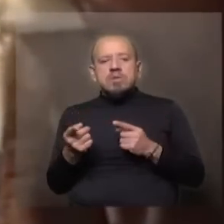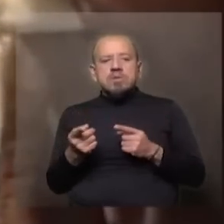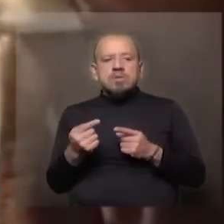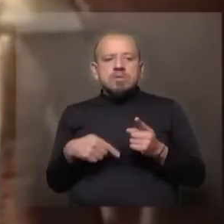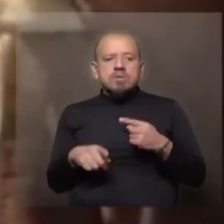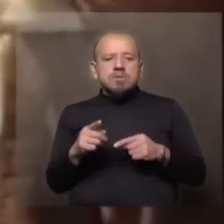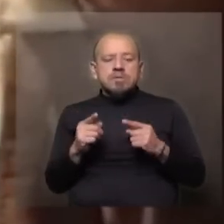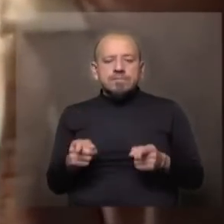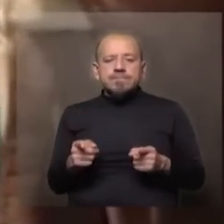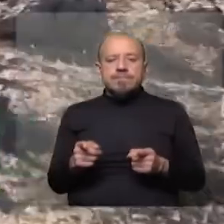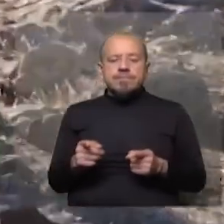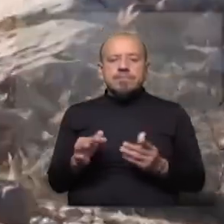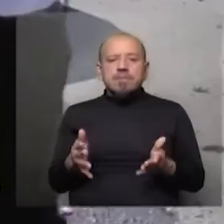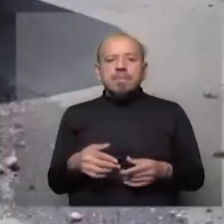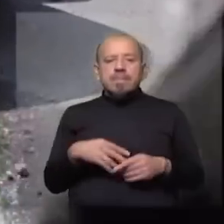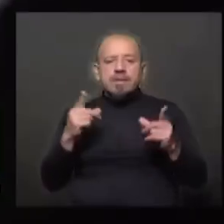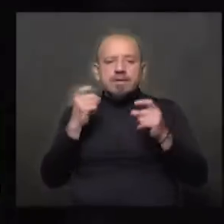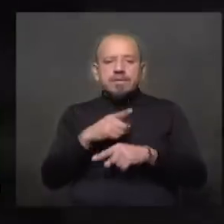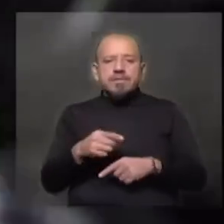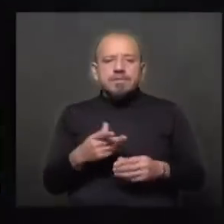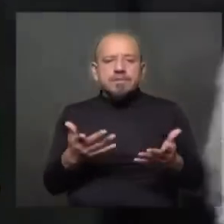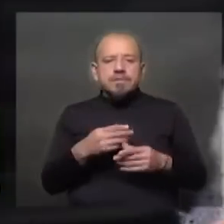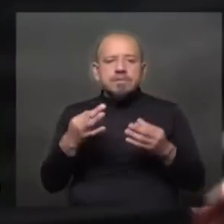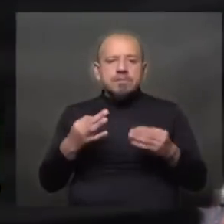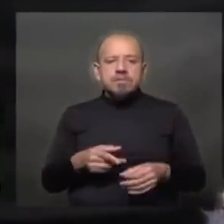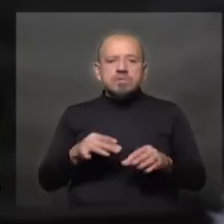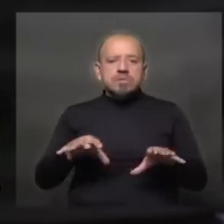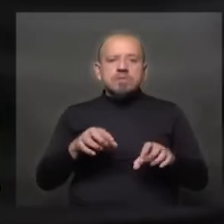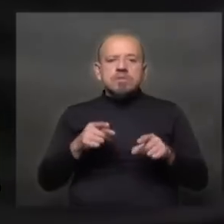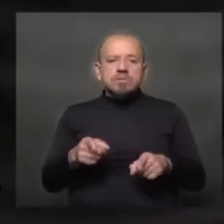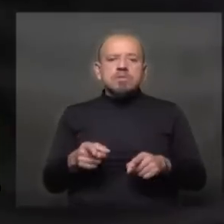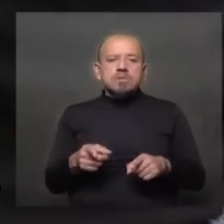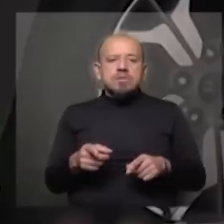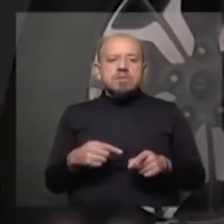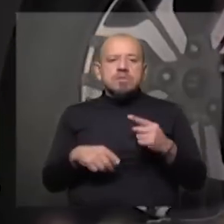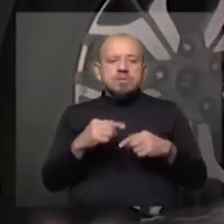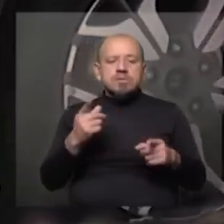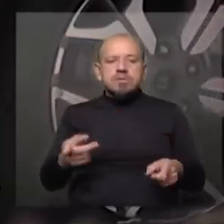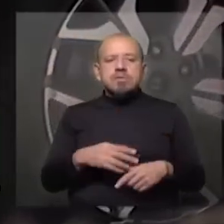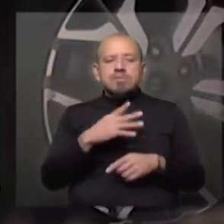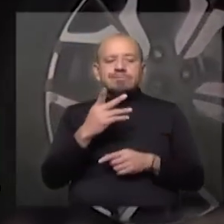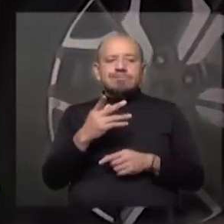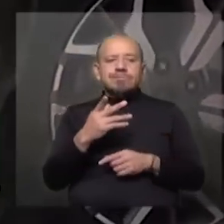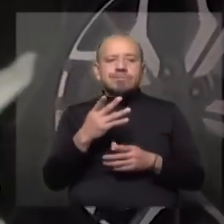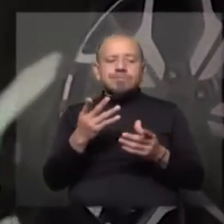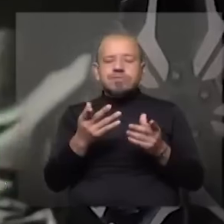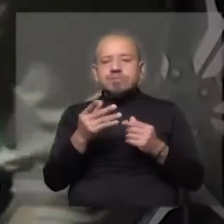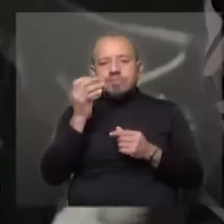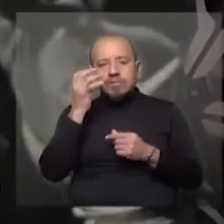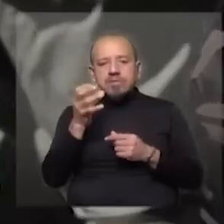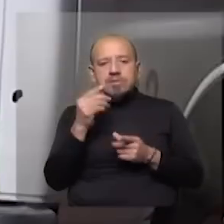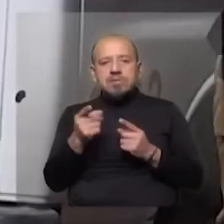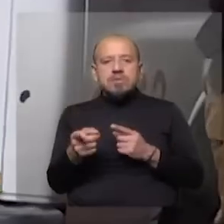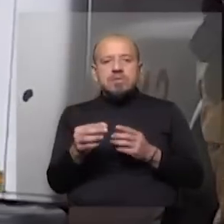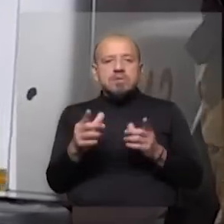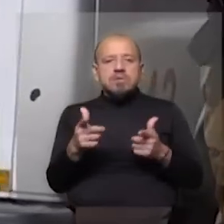Dejó de ser un lugar er un lugar difícil Dejó de ser un lugar seguro para vivir es un lugar terriblemente peligroso sumamente inseguro donde la gente no